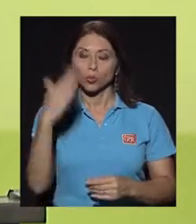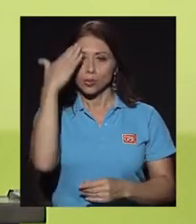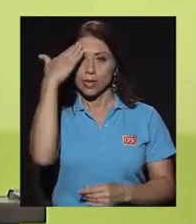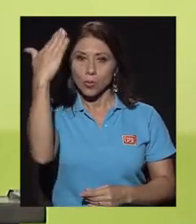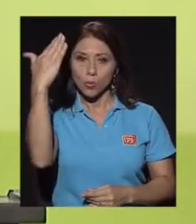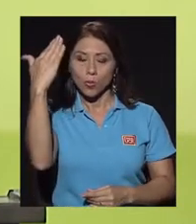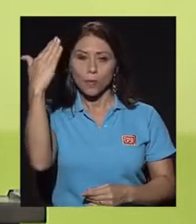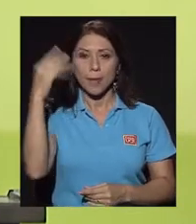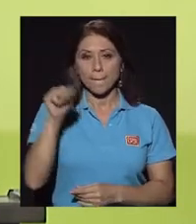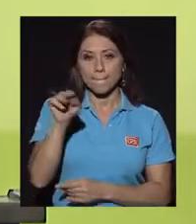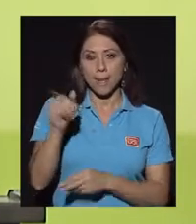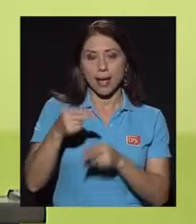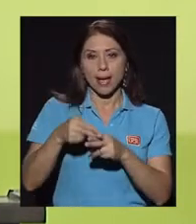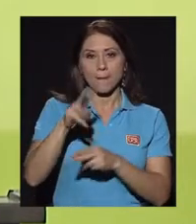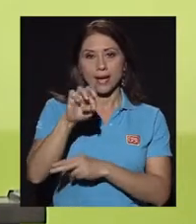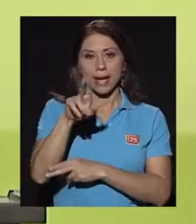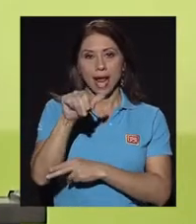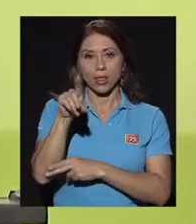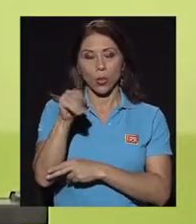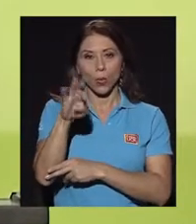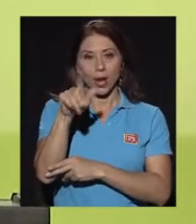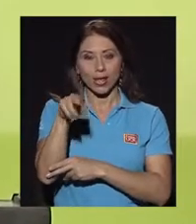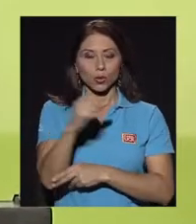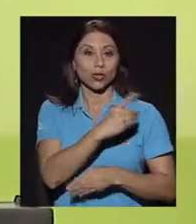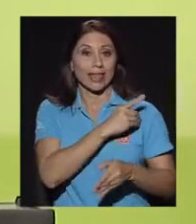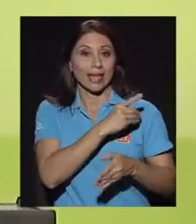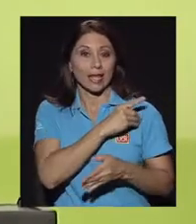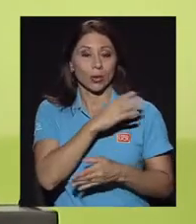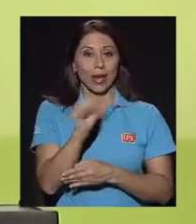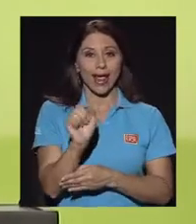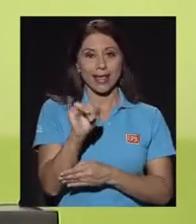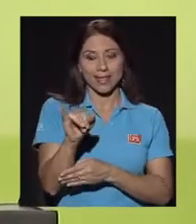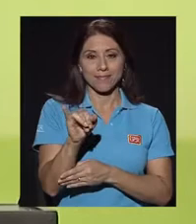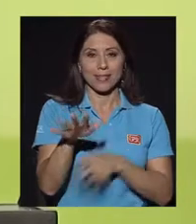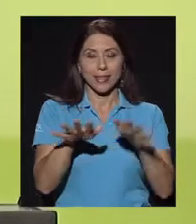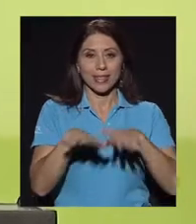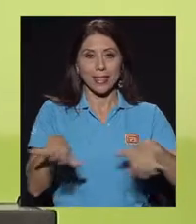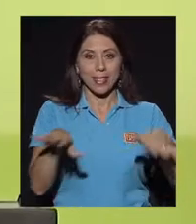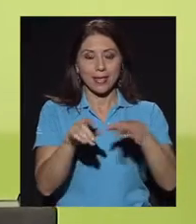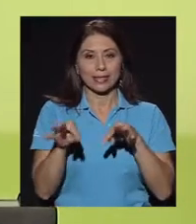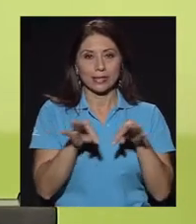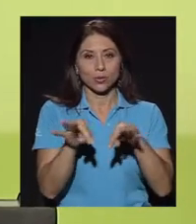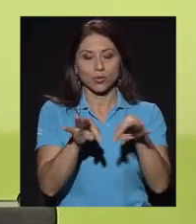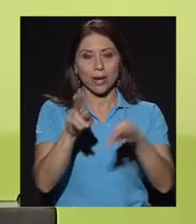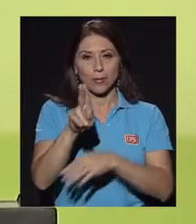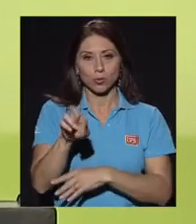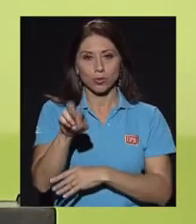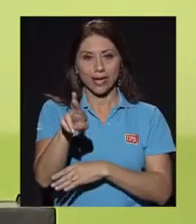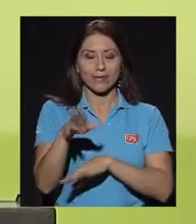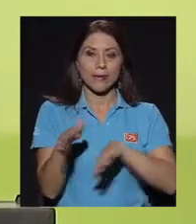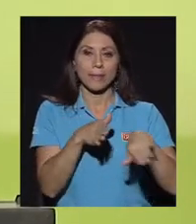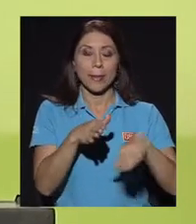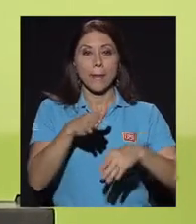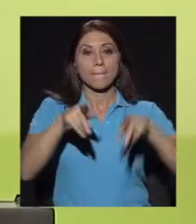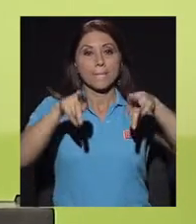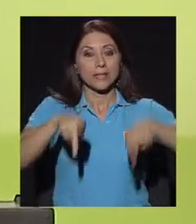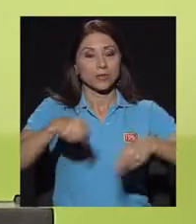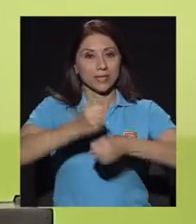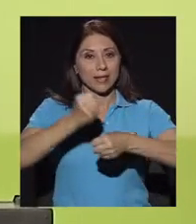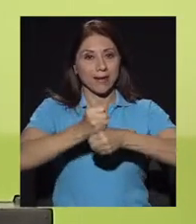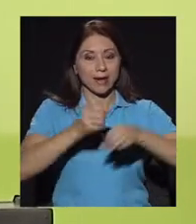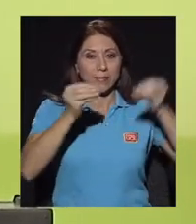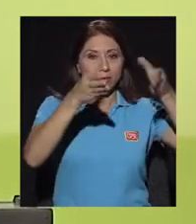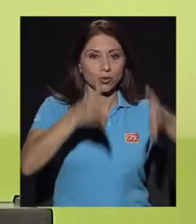Un cordial saludo al máster Bernardo Bolaños, director en ejercicio de la sede del Atlántico, al personal